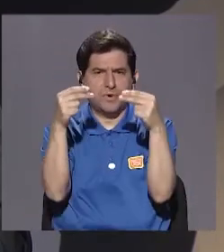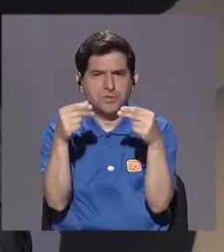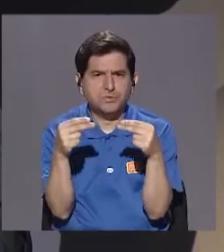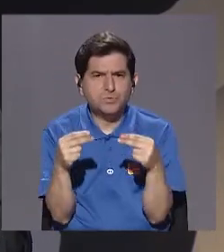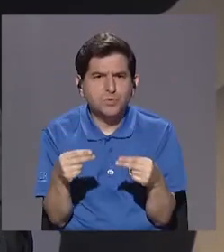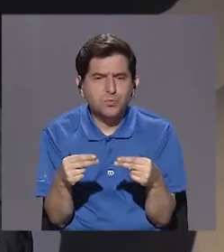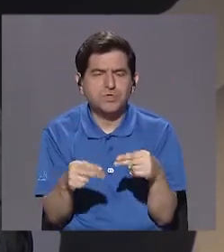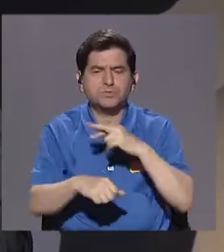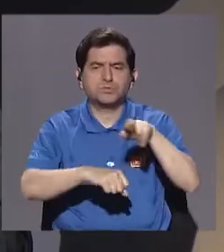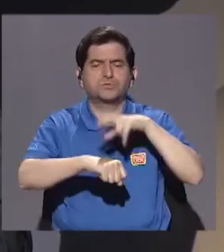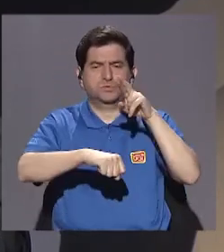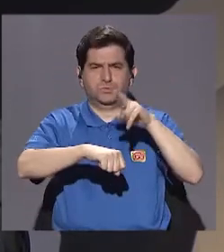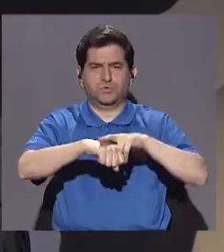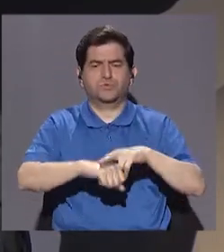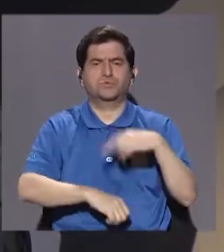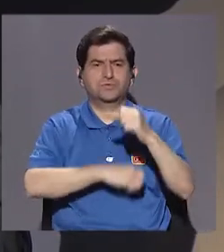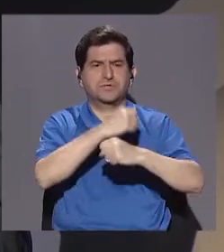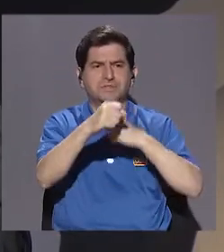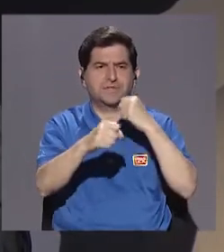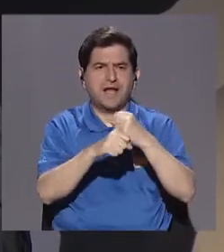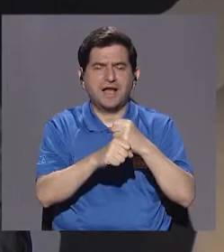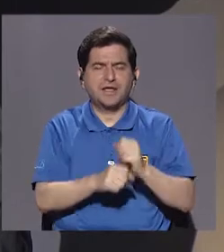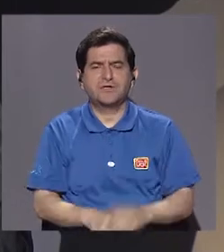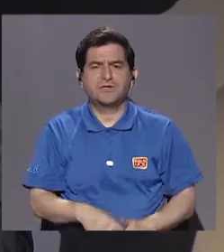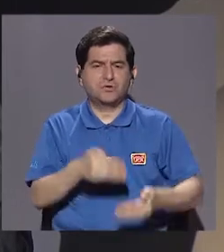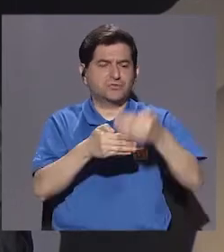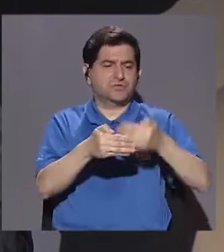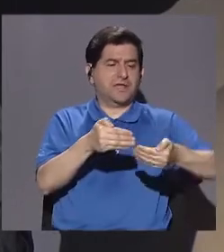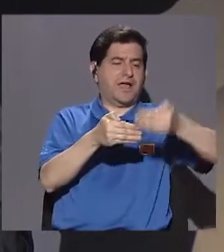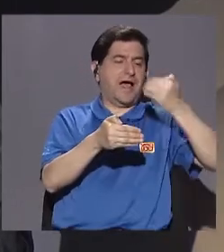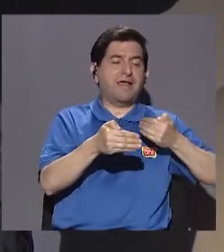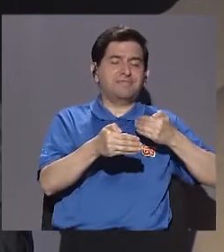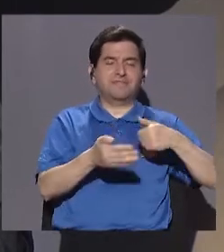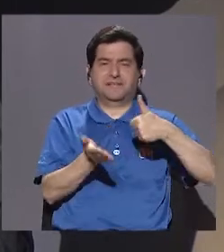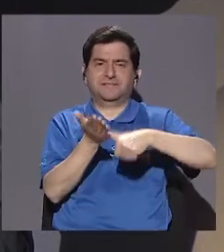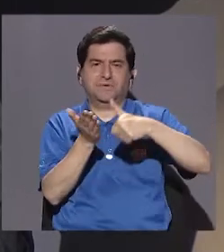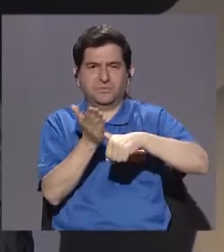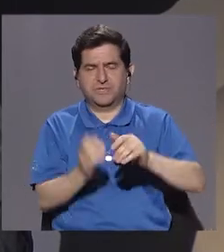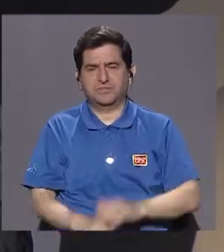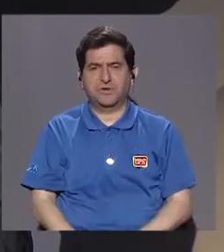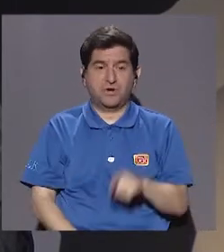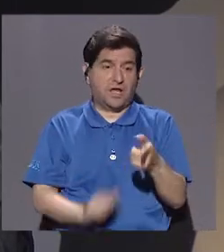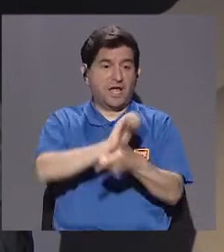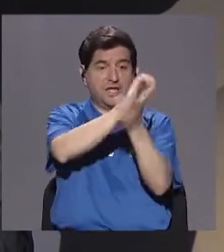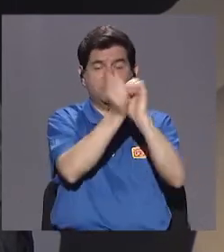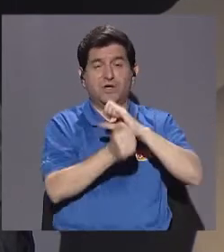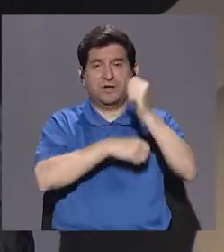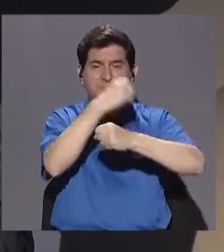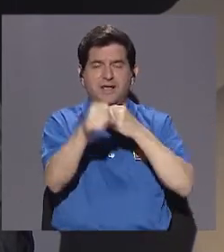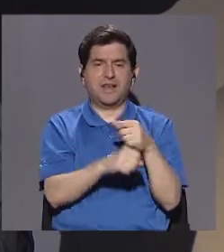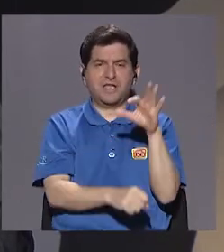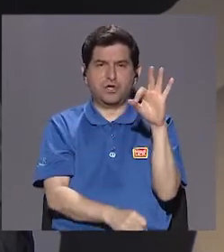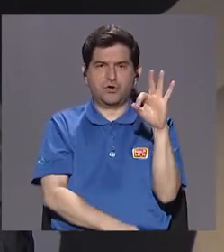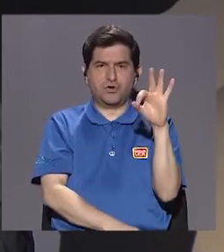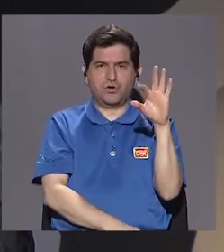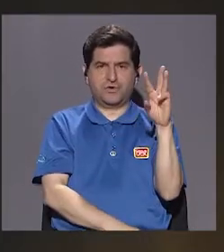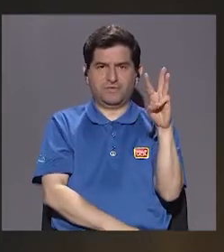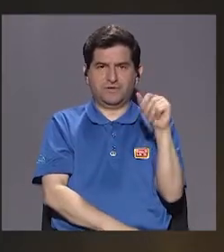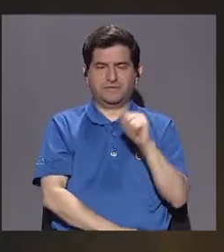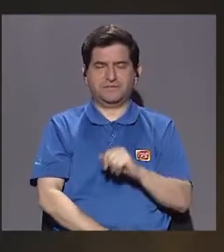de la republica del año atrás anteriores a las elecciones eso cambió en el año 96